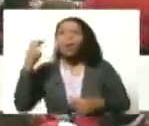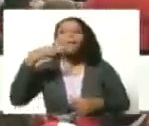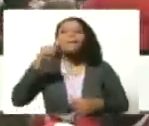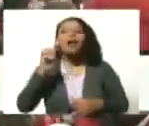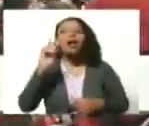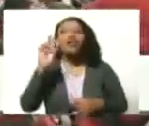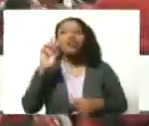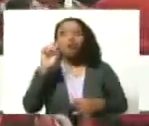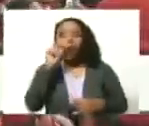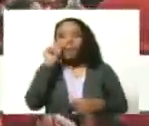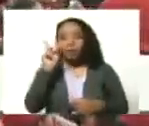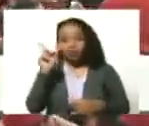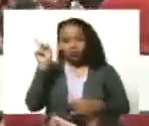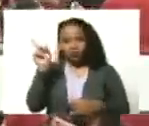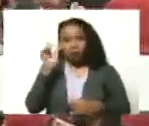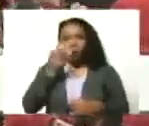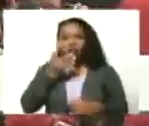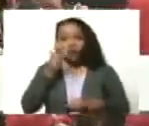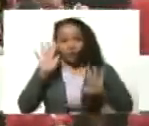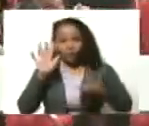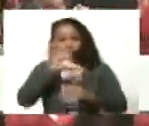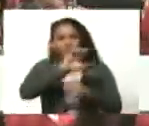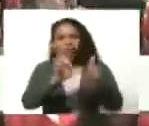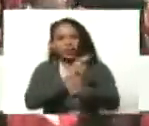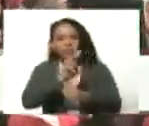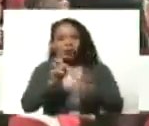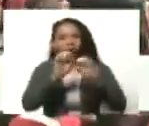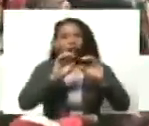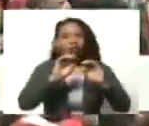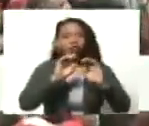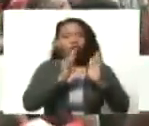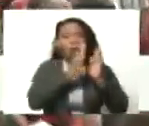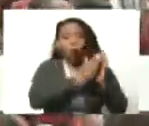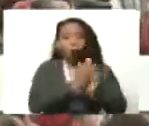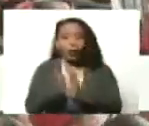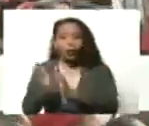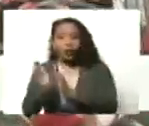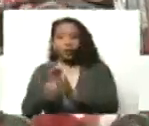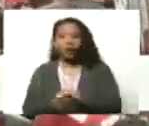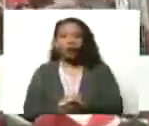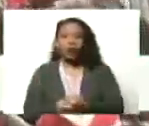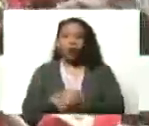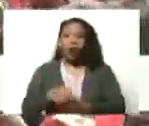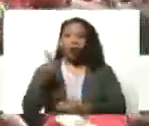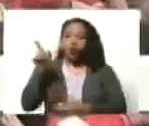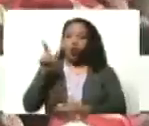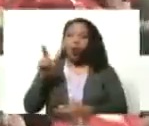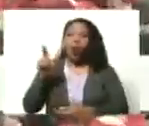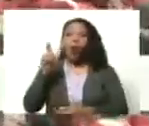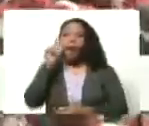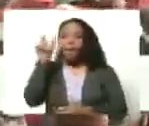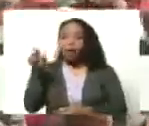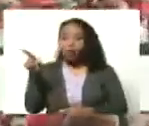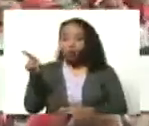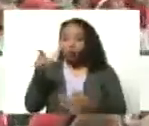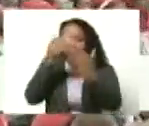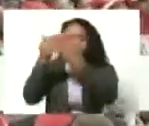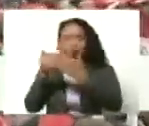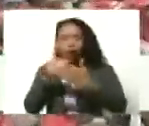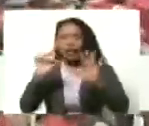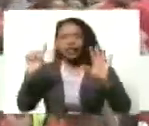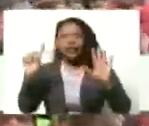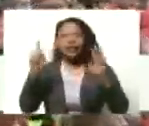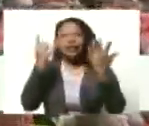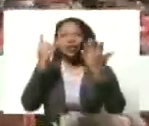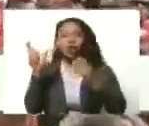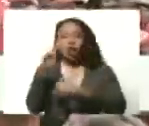Infante? Pedro Infante, nuestro vicepresidente de organización. Y digo, Pedro, cuando estudiaba sexto grado, pasé